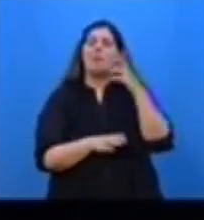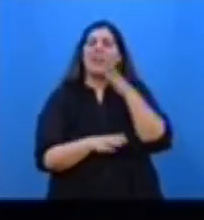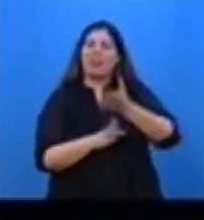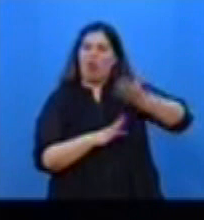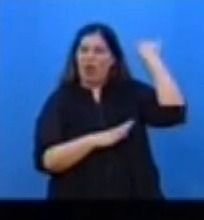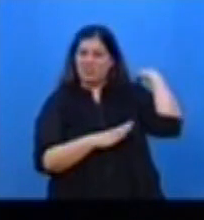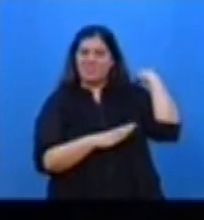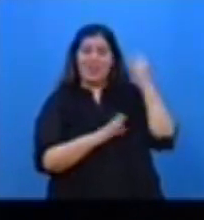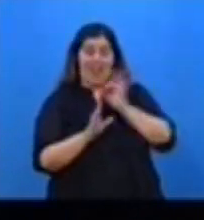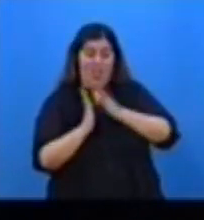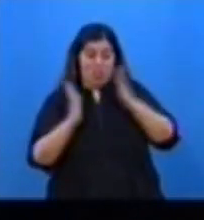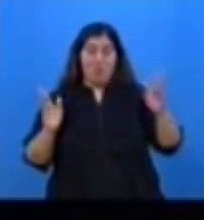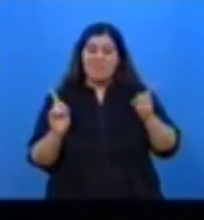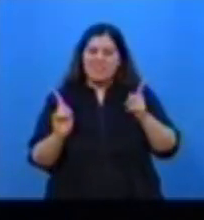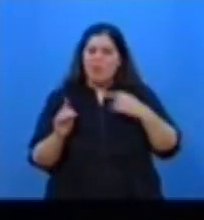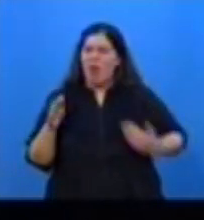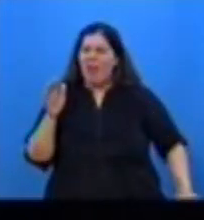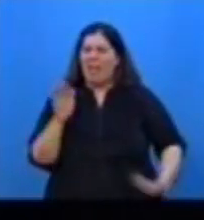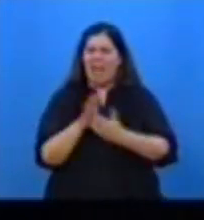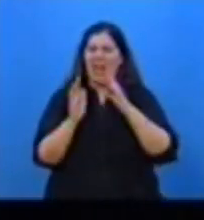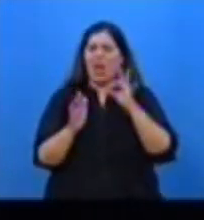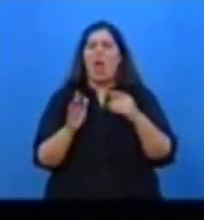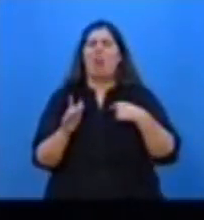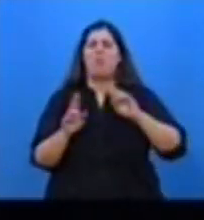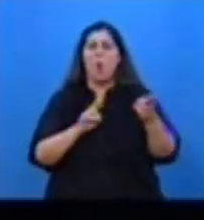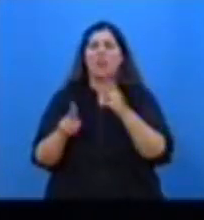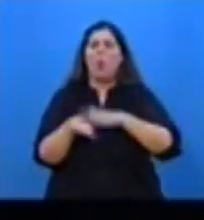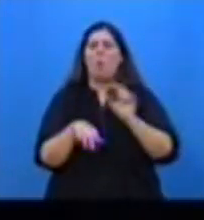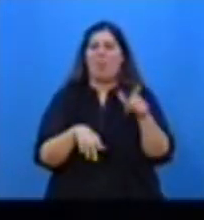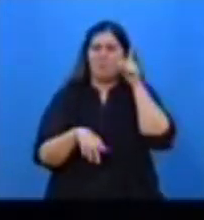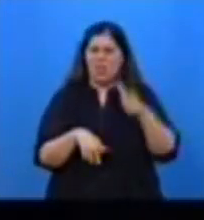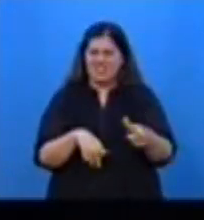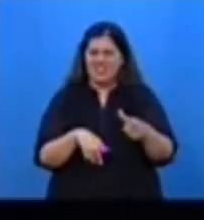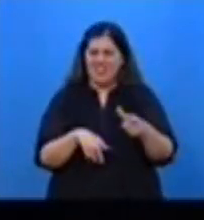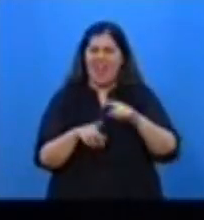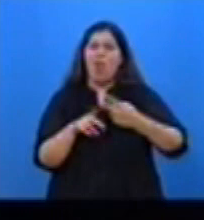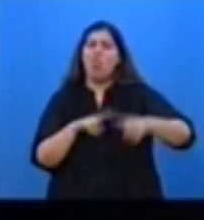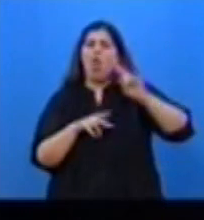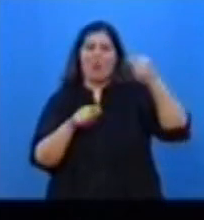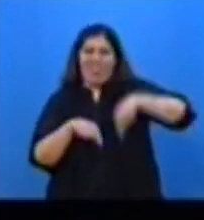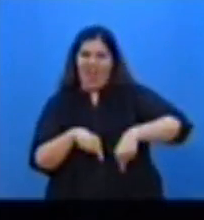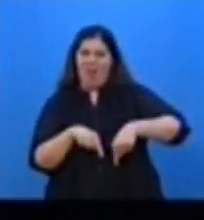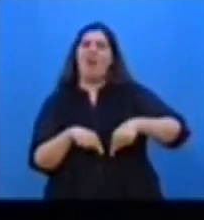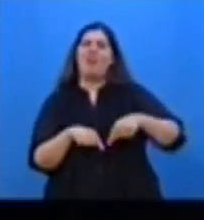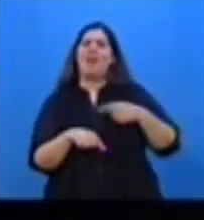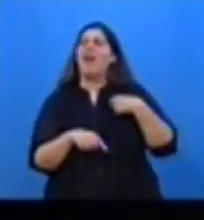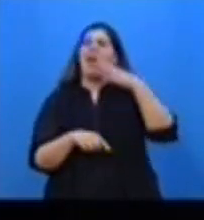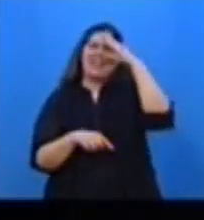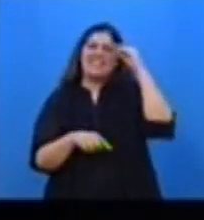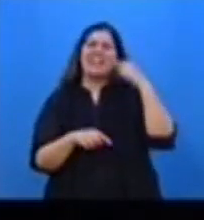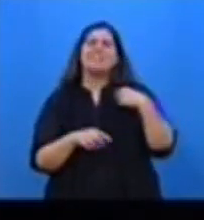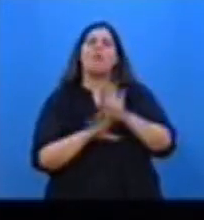del récord de muertos por la policía el doble de lo que tenemos hoy en promedio el cristianismo lo que le dio fue un gatillo fácil